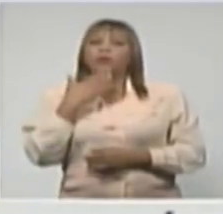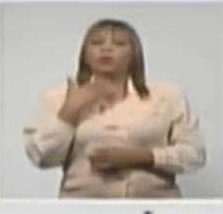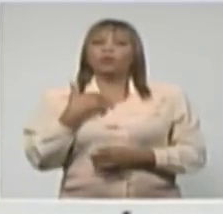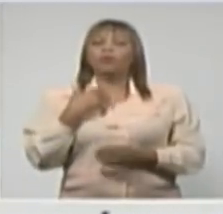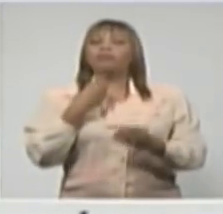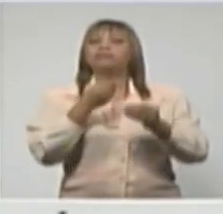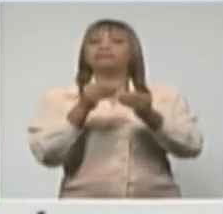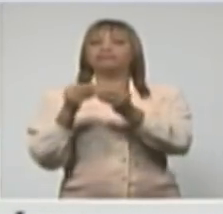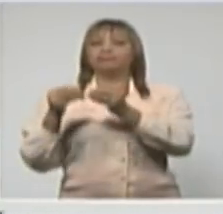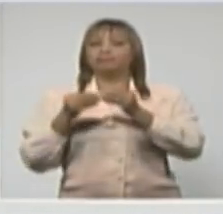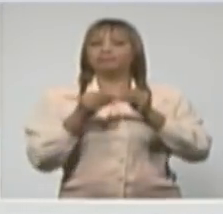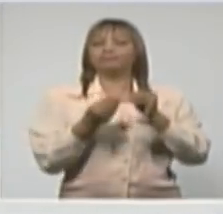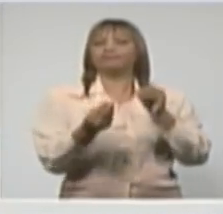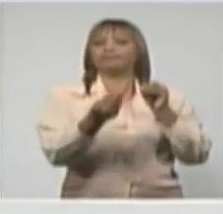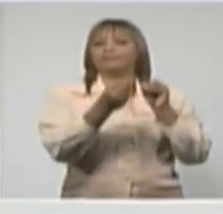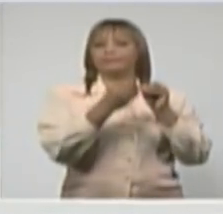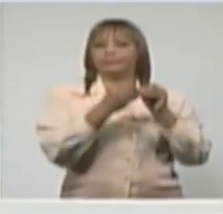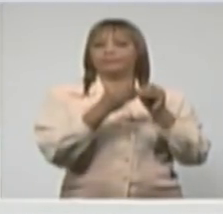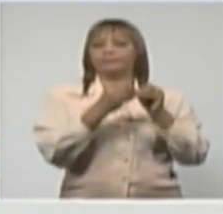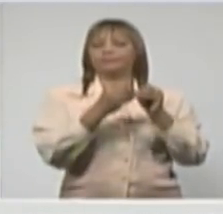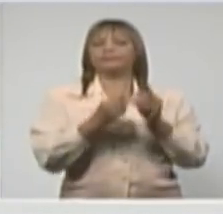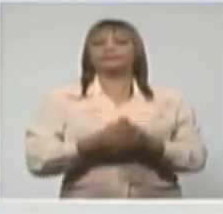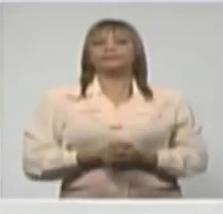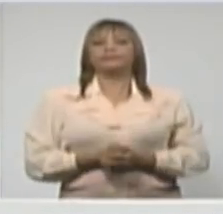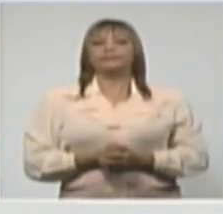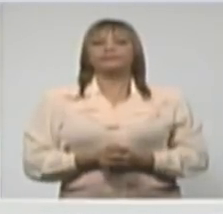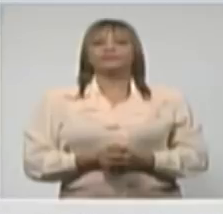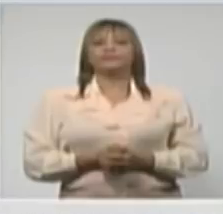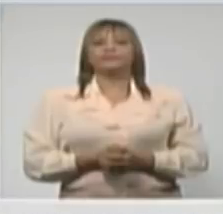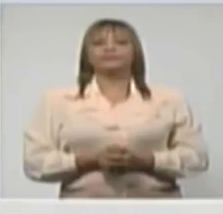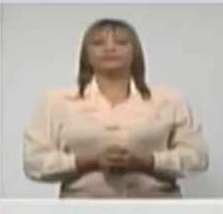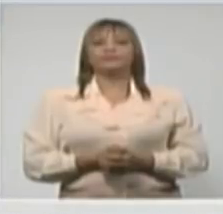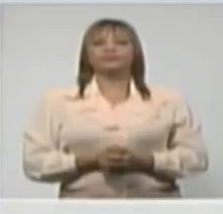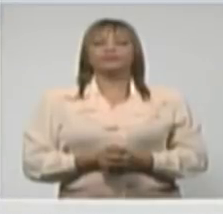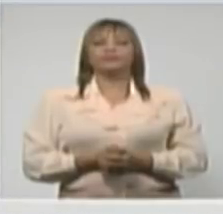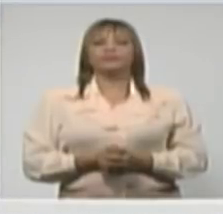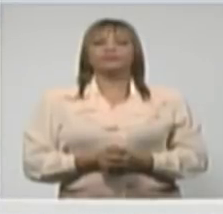identificado el contacto del cual se